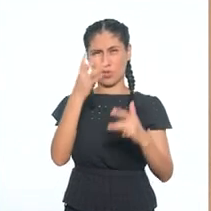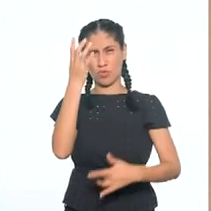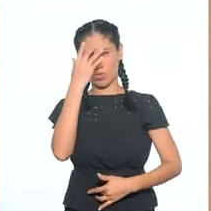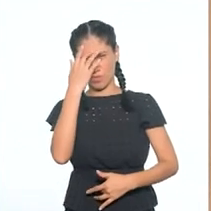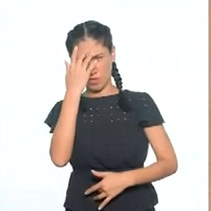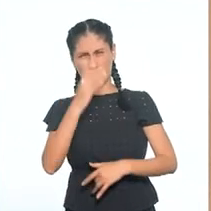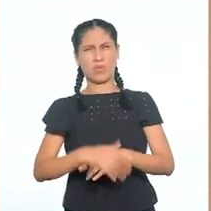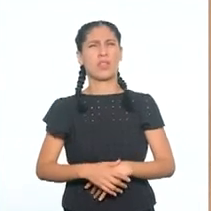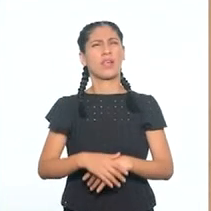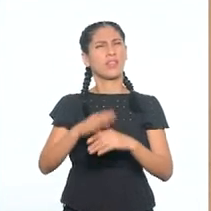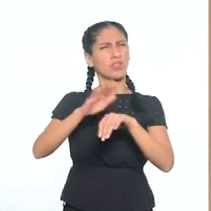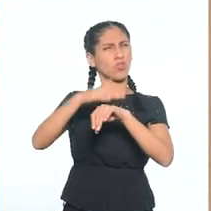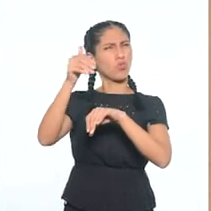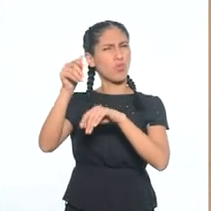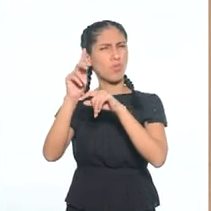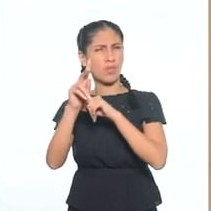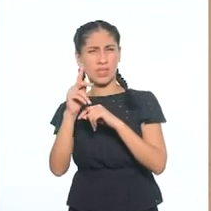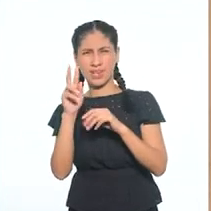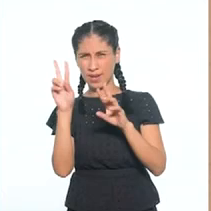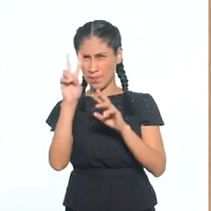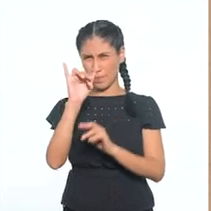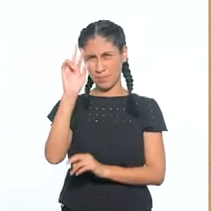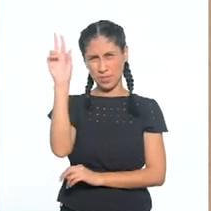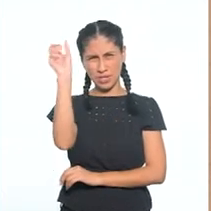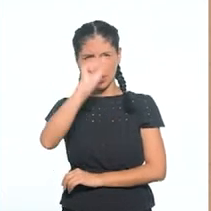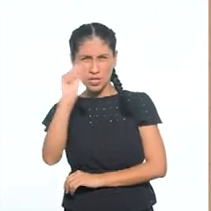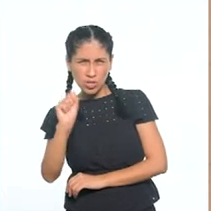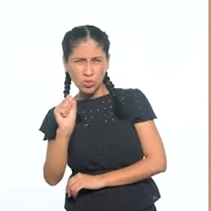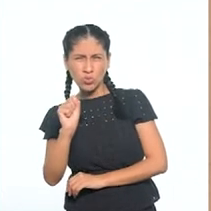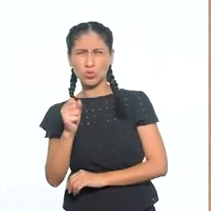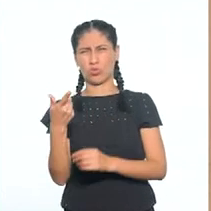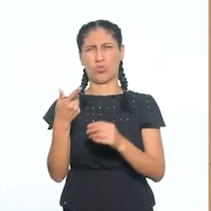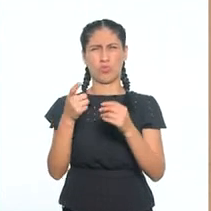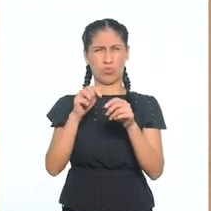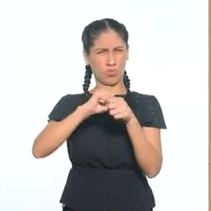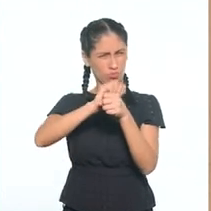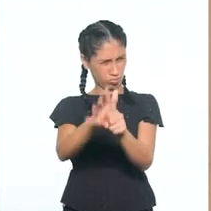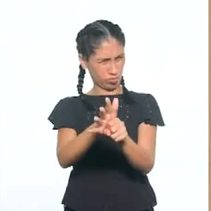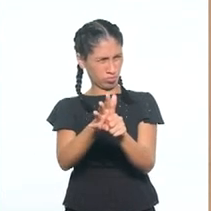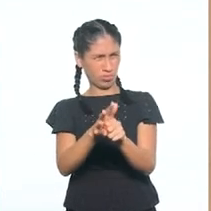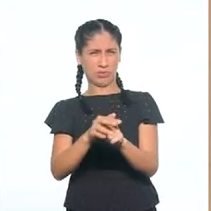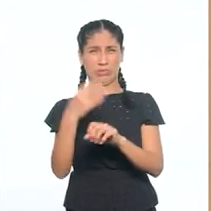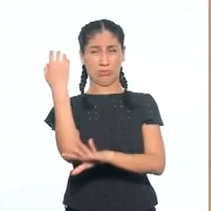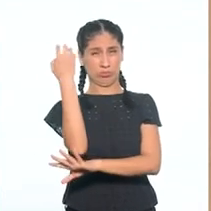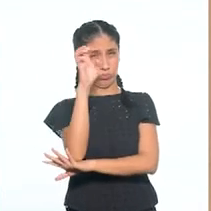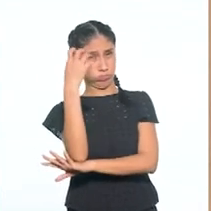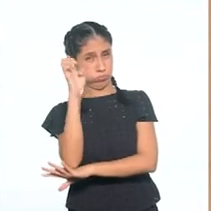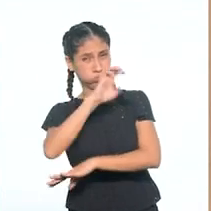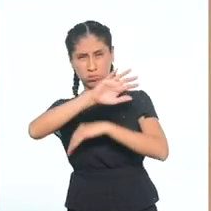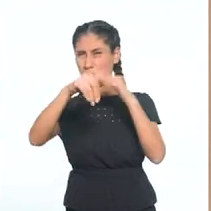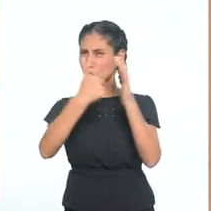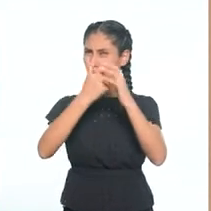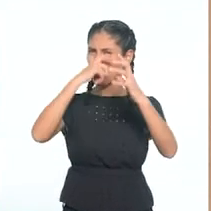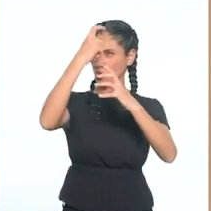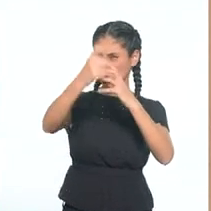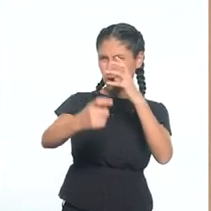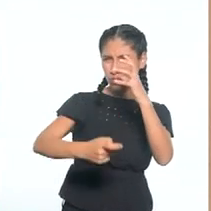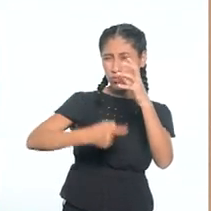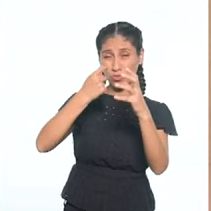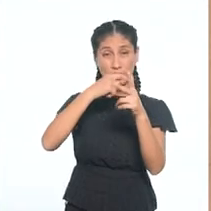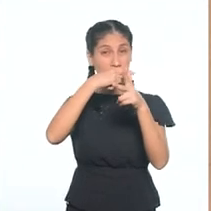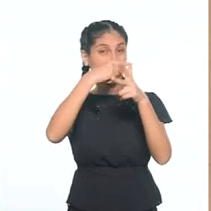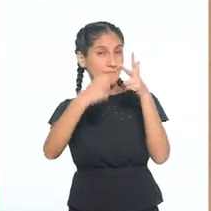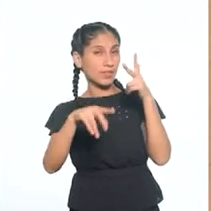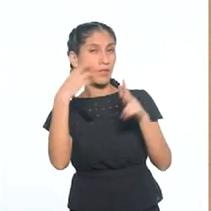producto del virus cerco 2 que ha ocasionado una emergencia sanitaria a nivel mundial esas